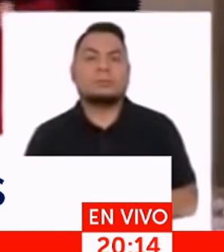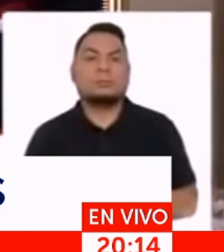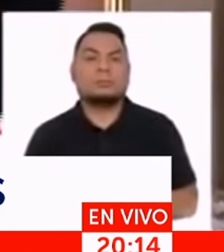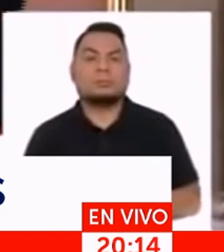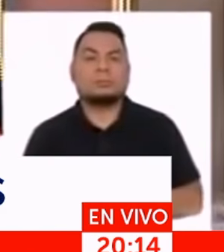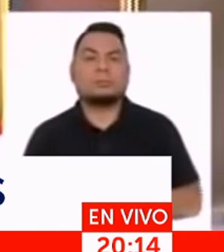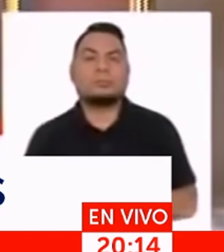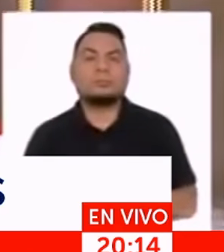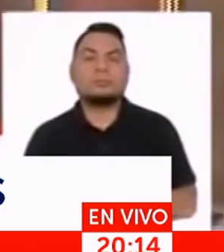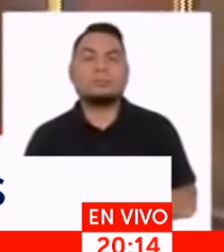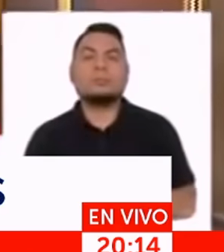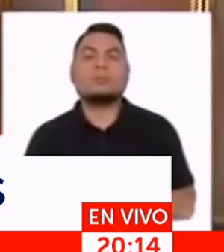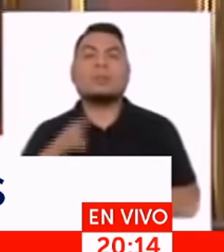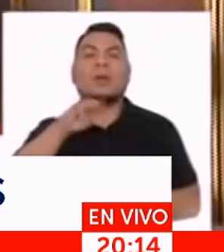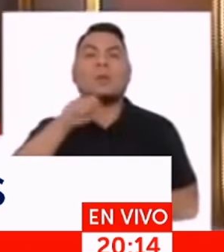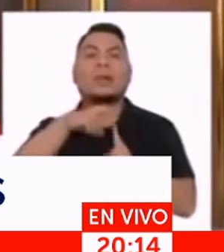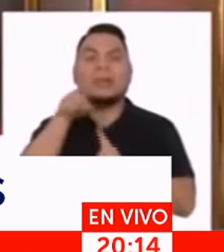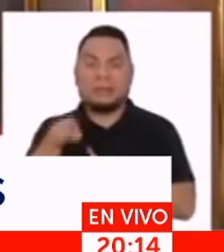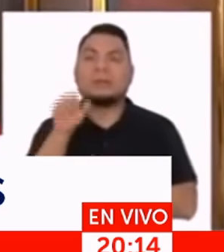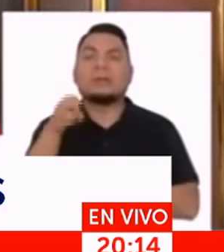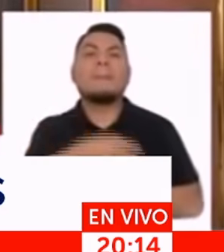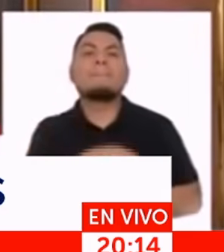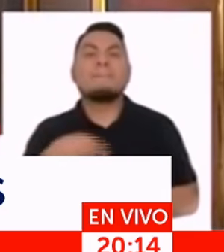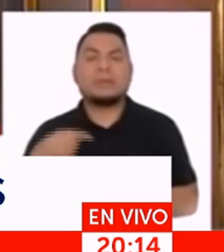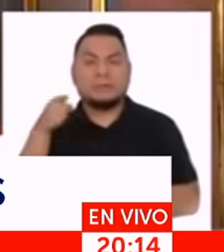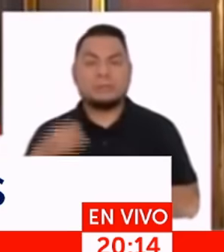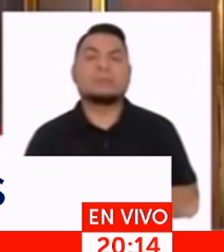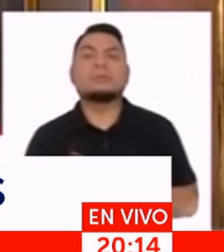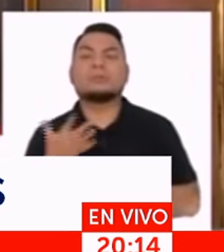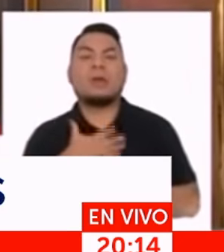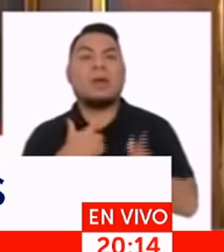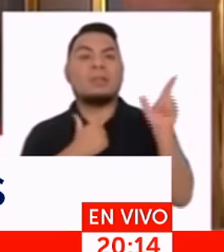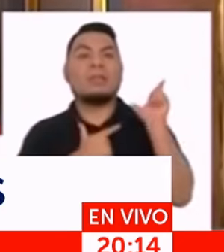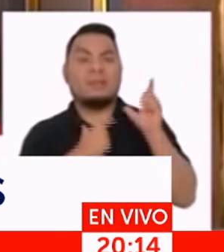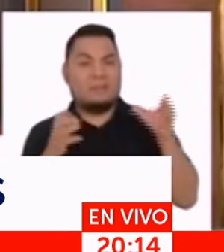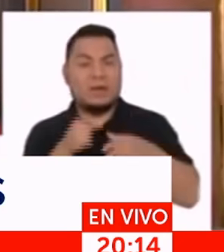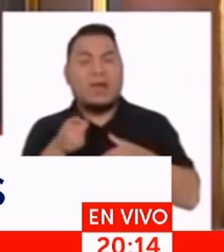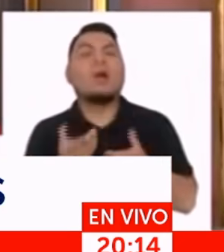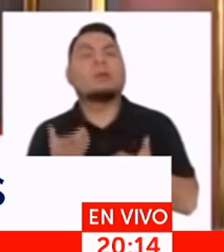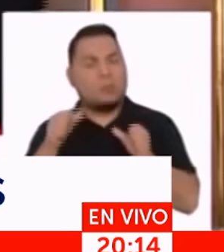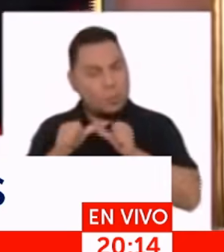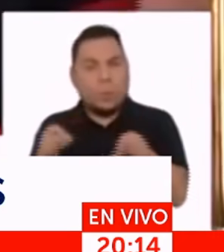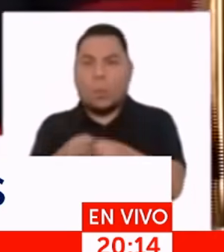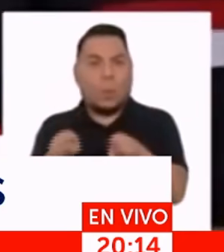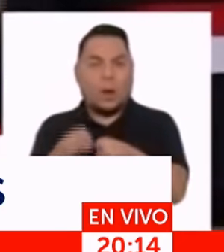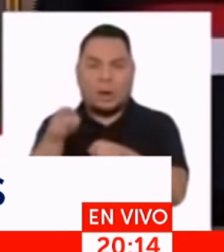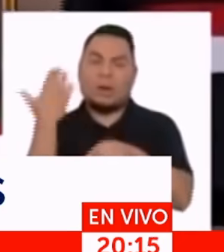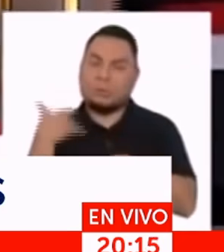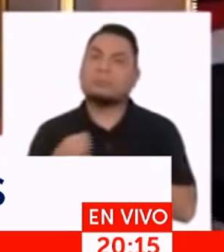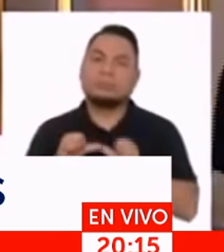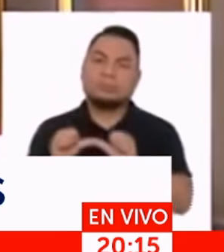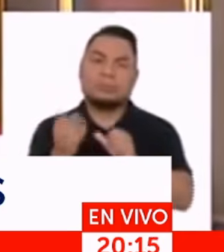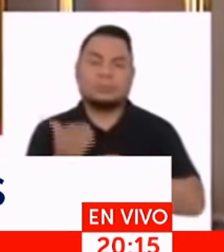Bien, de esta manera entonces, como el segundo ministro del gabinete del ex presidente del Consejo de Ministros Guido Bellido, Walter